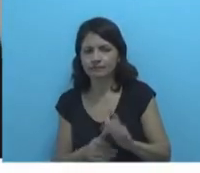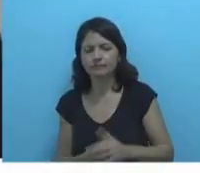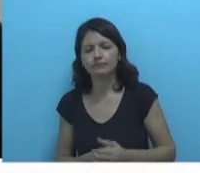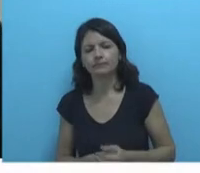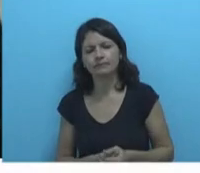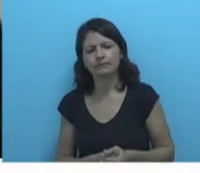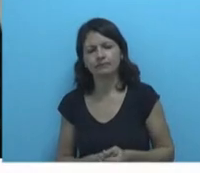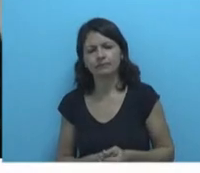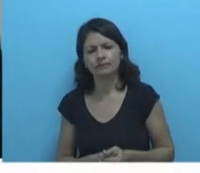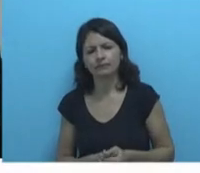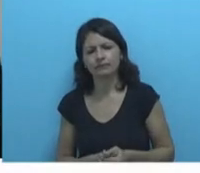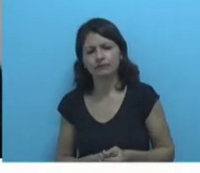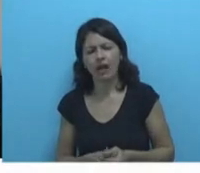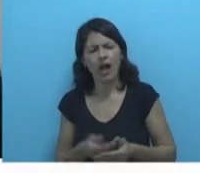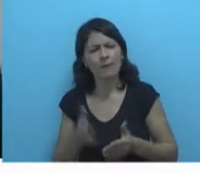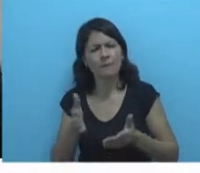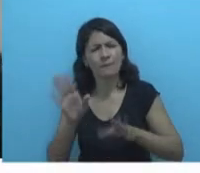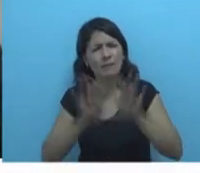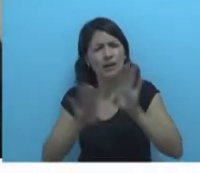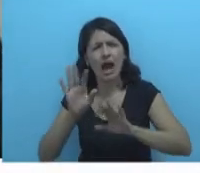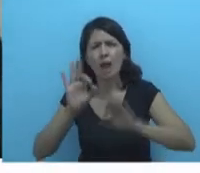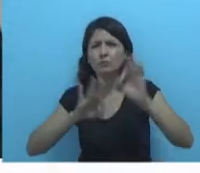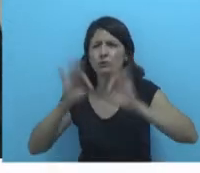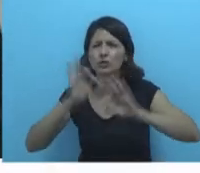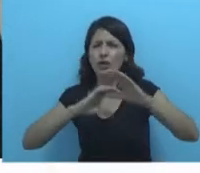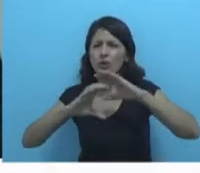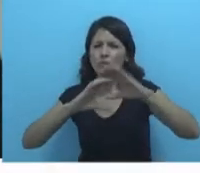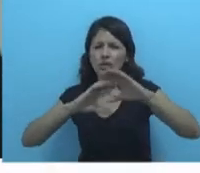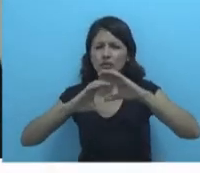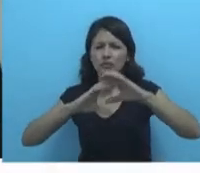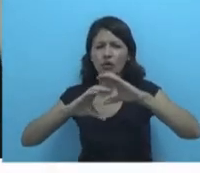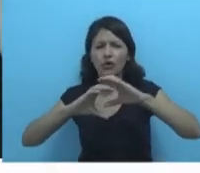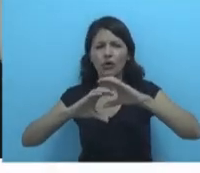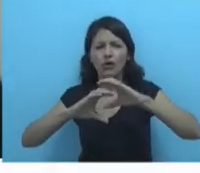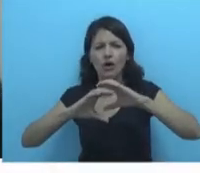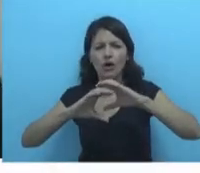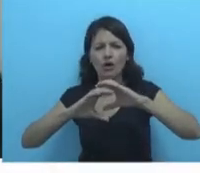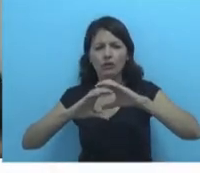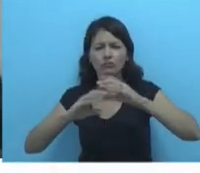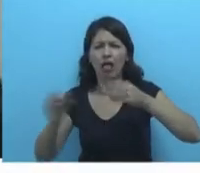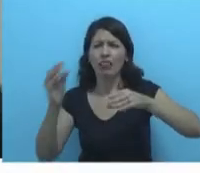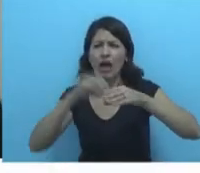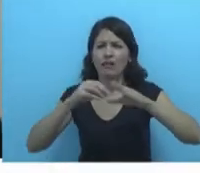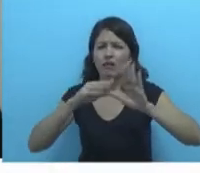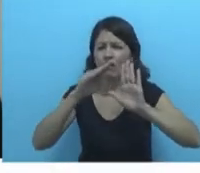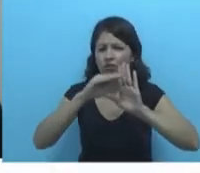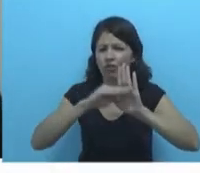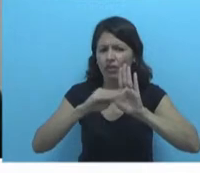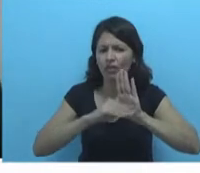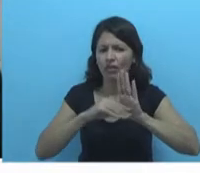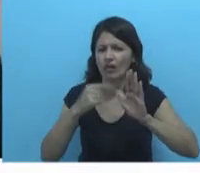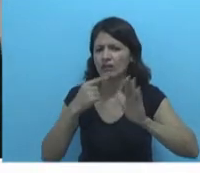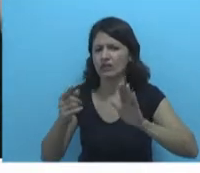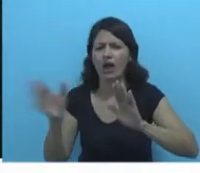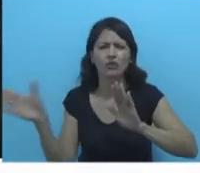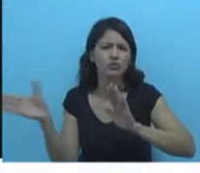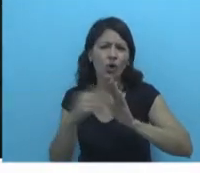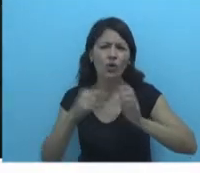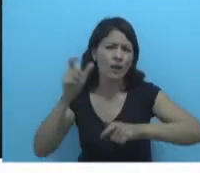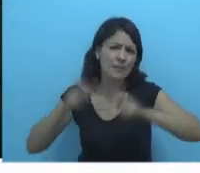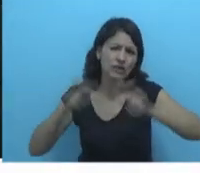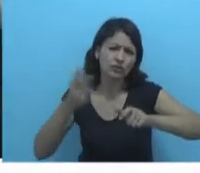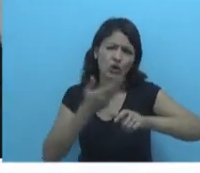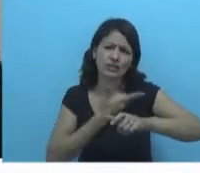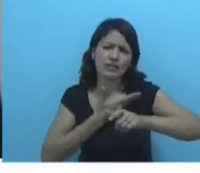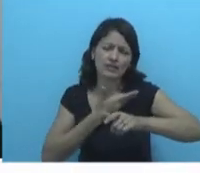que no hagamos un proyecto de comunicación para meter a todos los santafesinos en